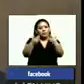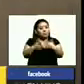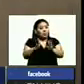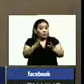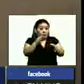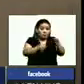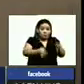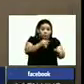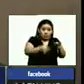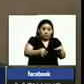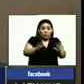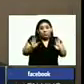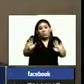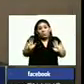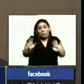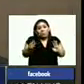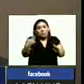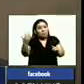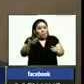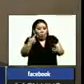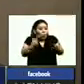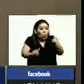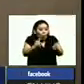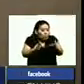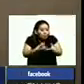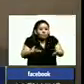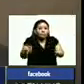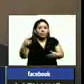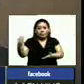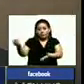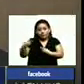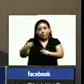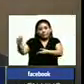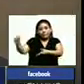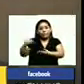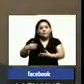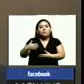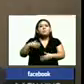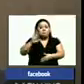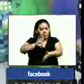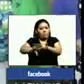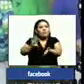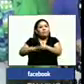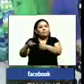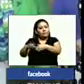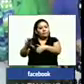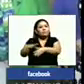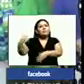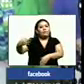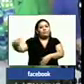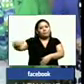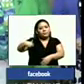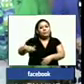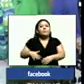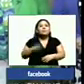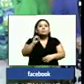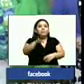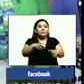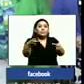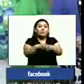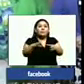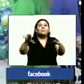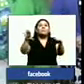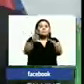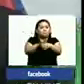ejecutiva o sea la vía que se tenga a la mano para poder recuperar esa deuda. sí, para devolverse. Van a pagar. Bukele reveló que el partido de